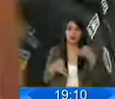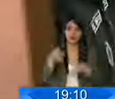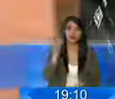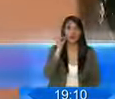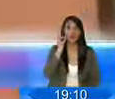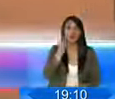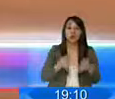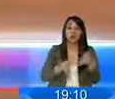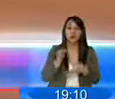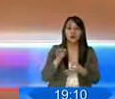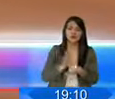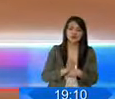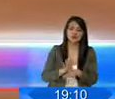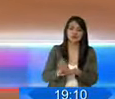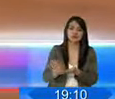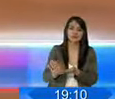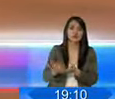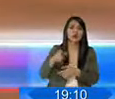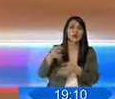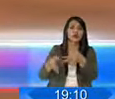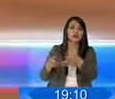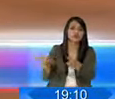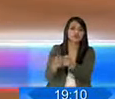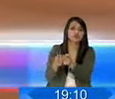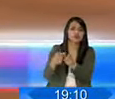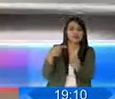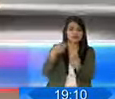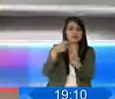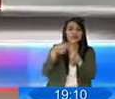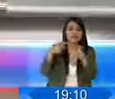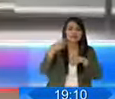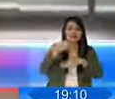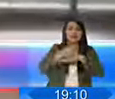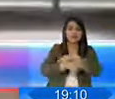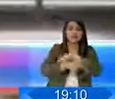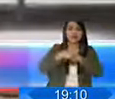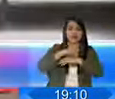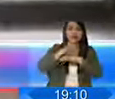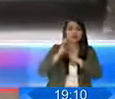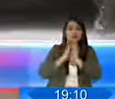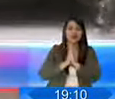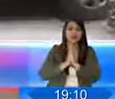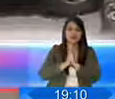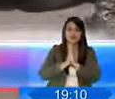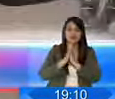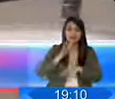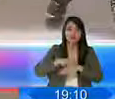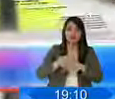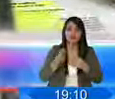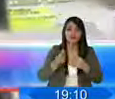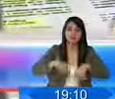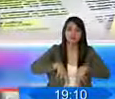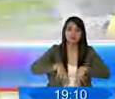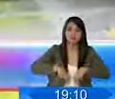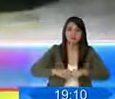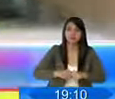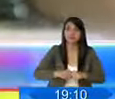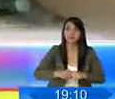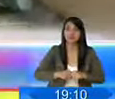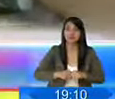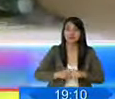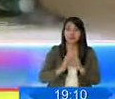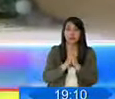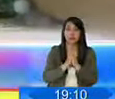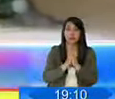de procedimiento abreviado solicitado por Alex Bravo, exgerente de Petroecuador, quien está acusado de enriquecimiento ilícito. Este recurso